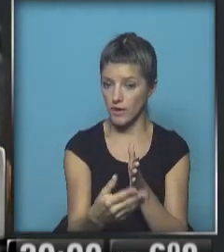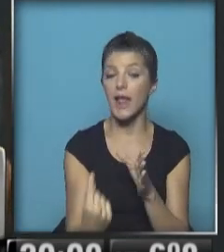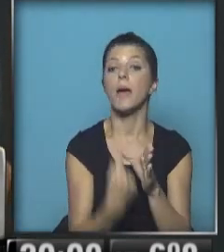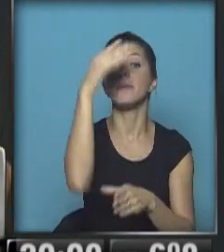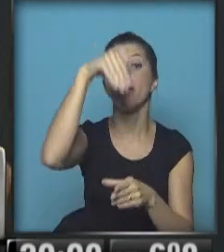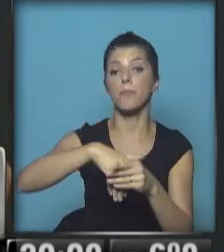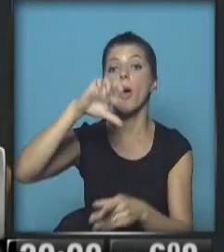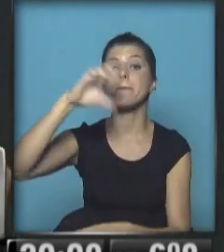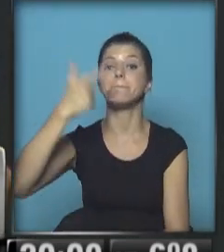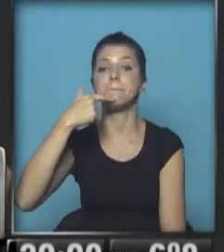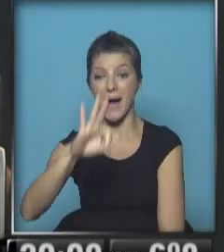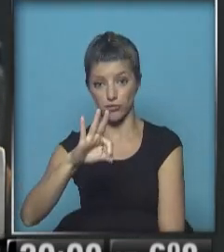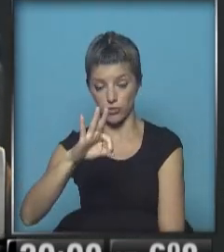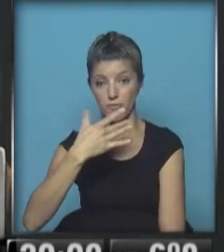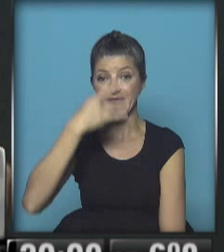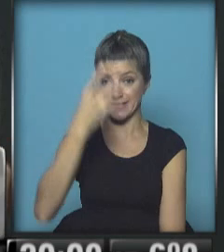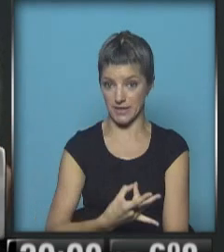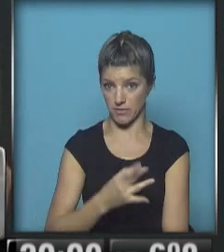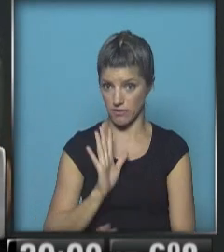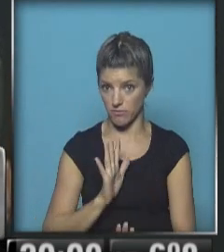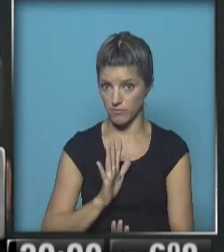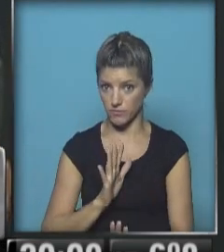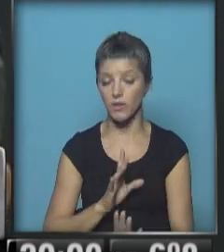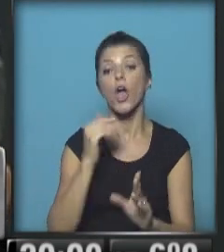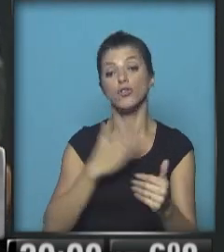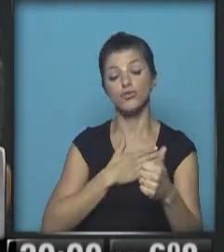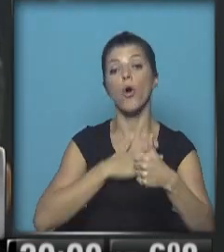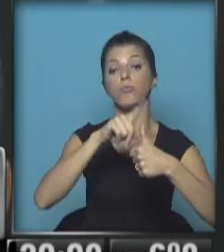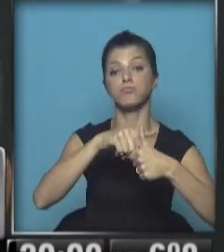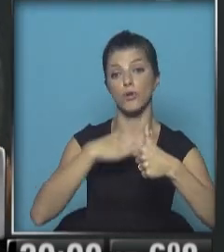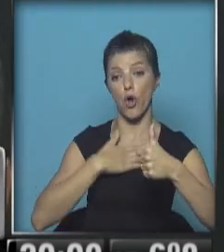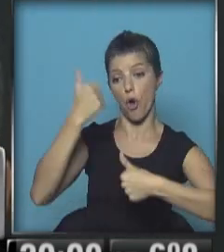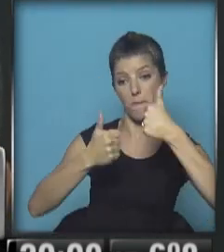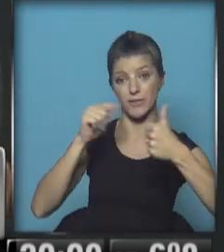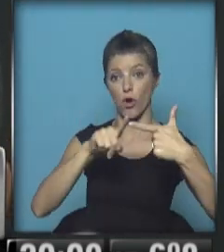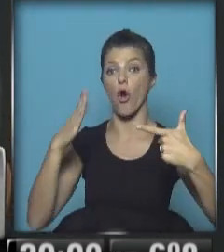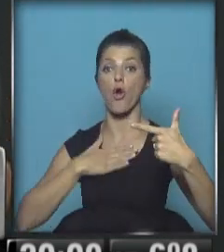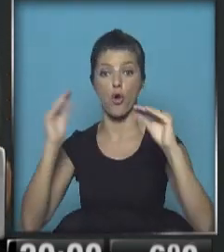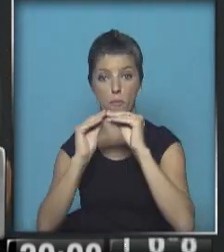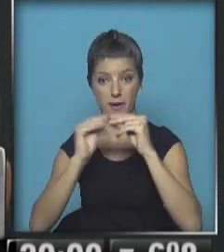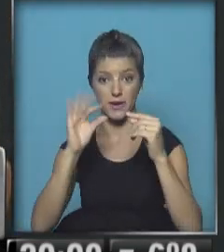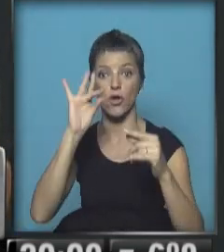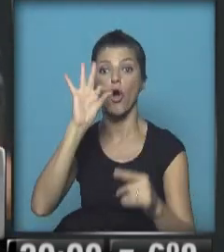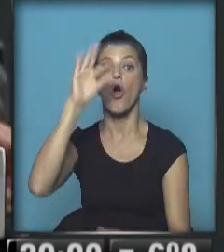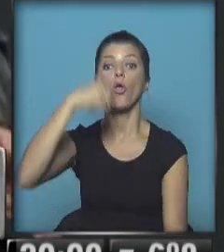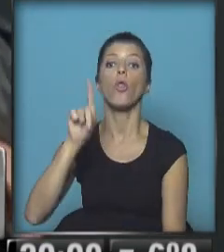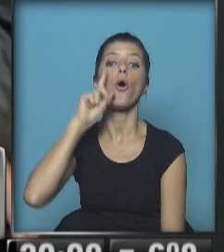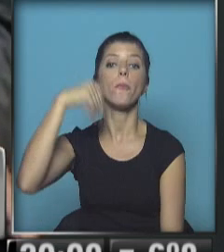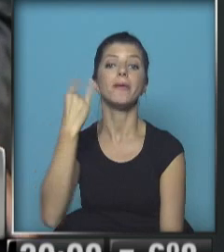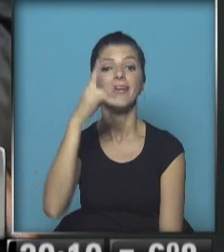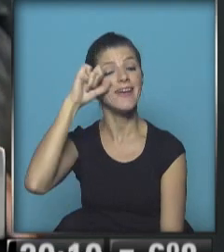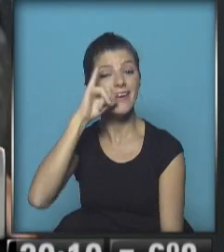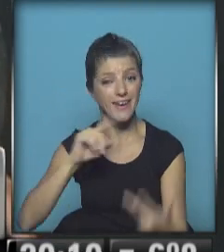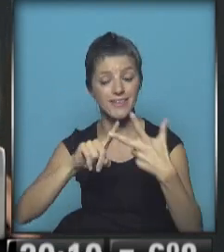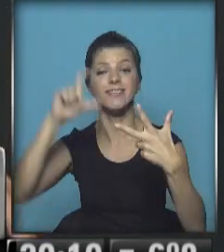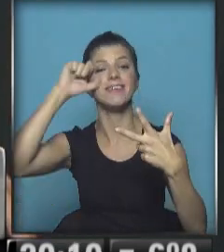abiertas simultánea y obligatoria en las cual competir con mis compañeros Julián Domínguez y Fernando Espinosa Y